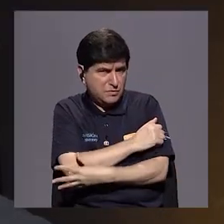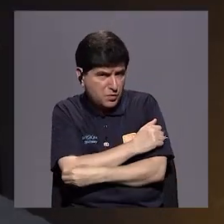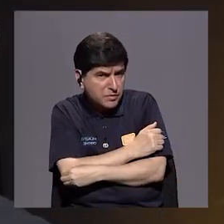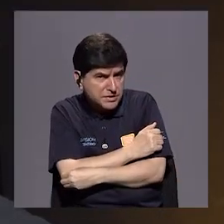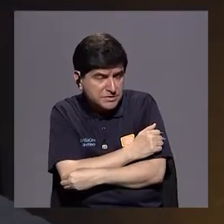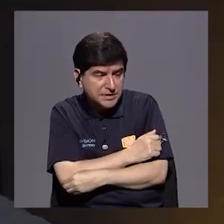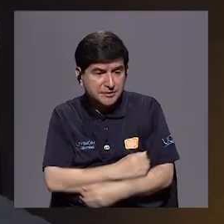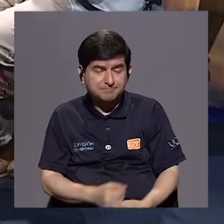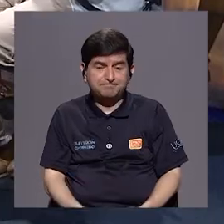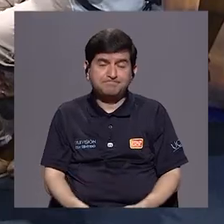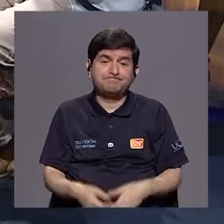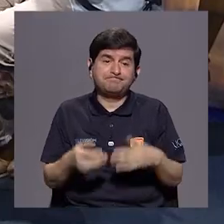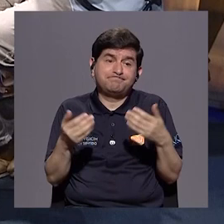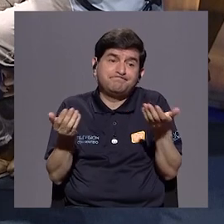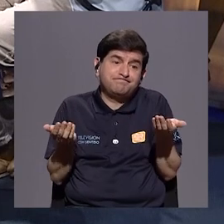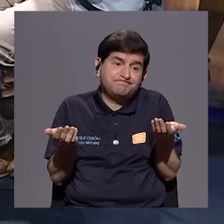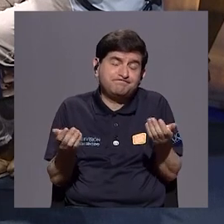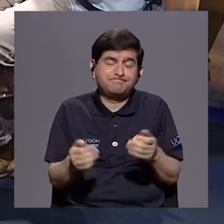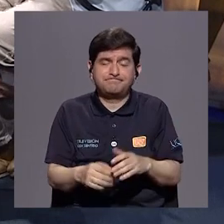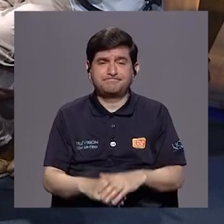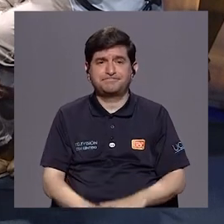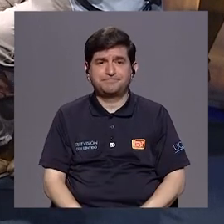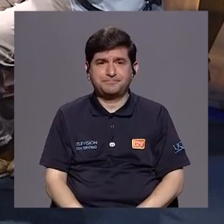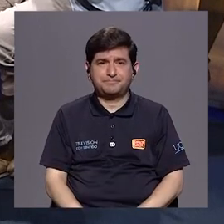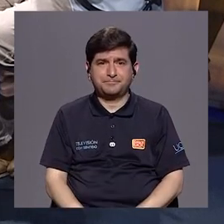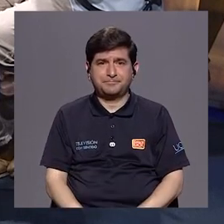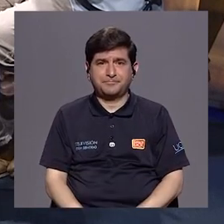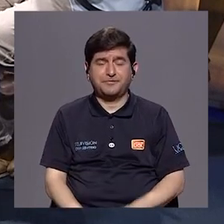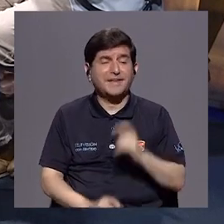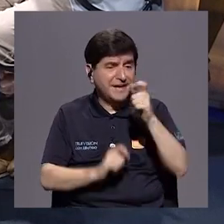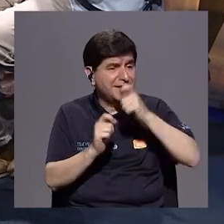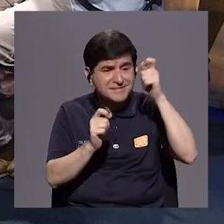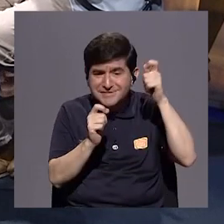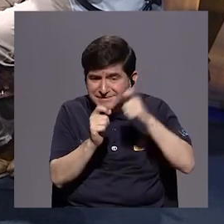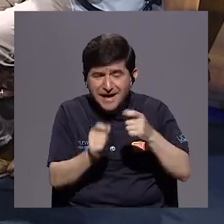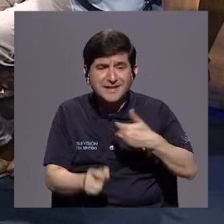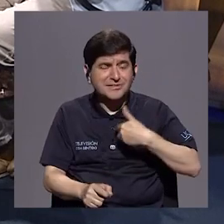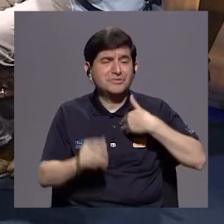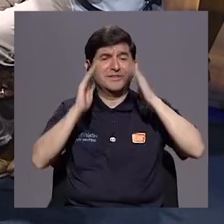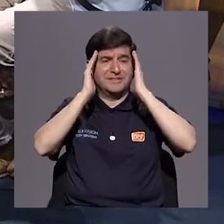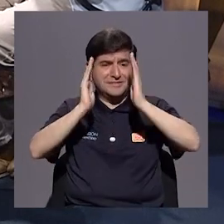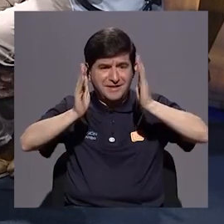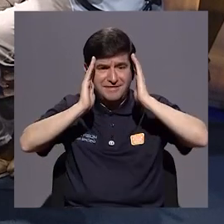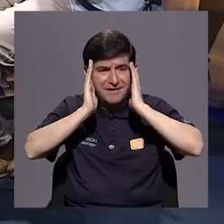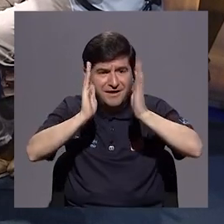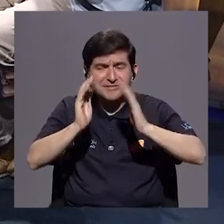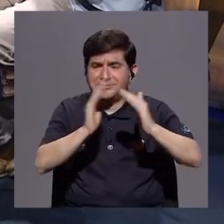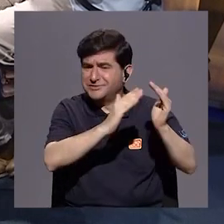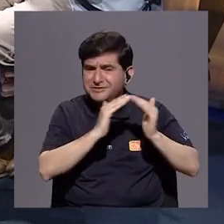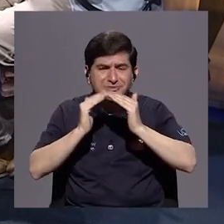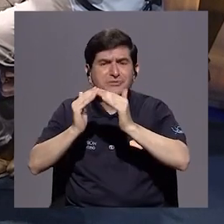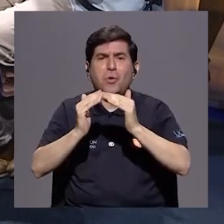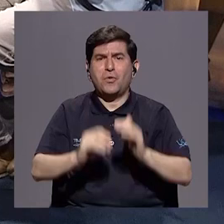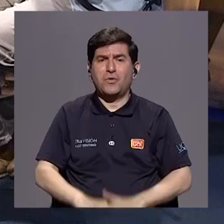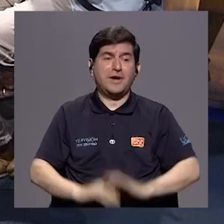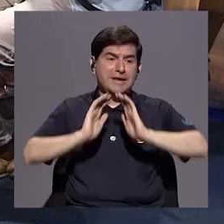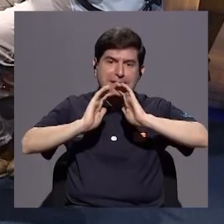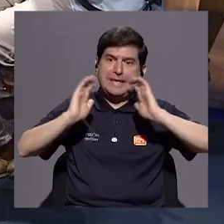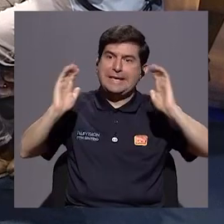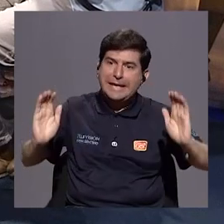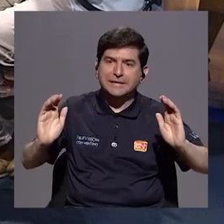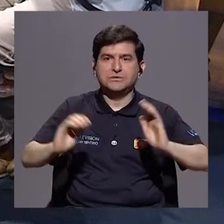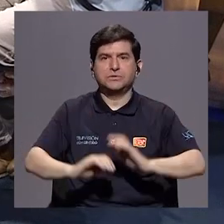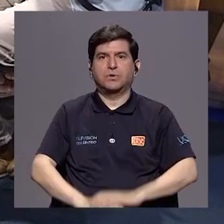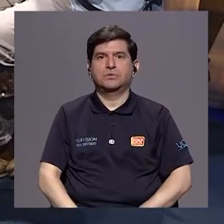pobreza bueno exacto tenemos que atender a la población a los